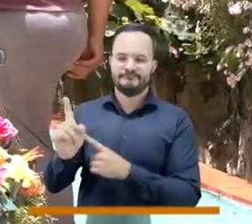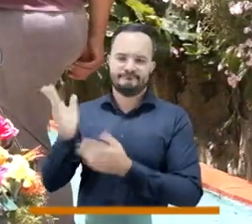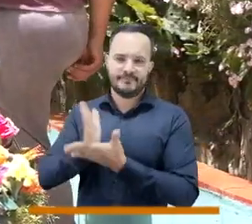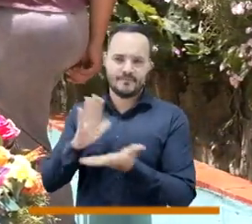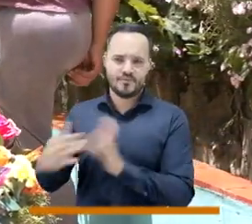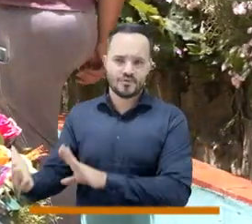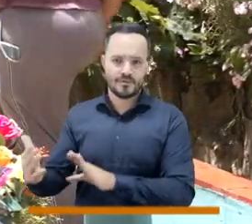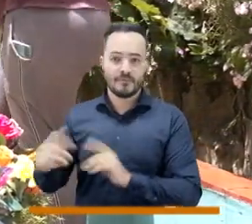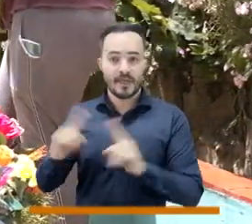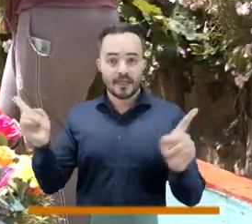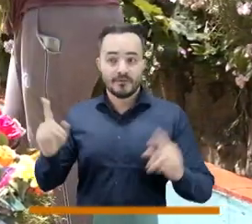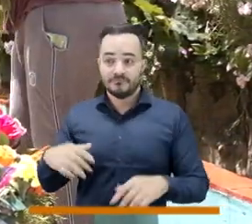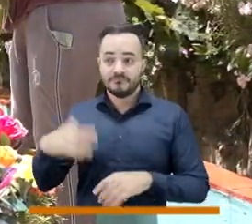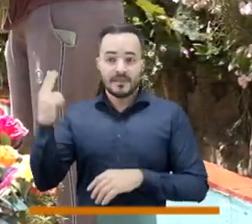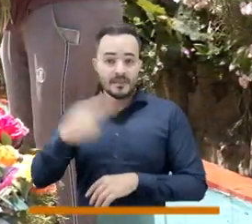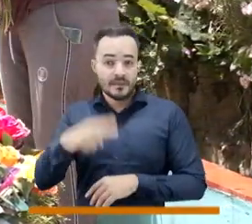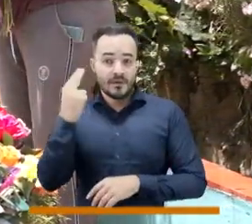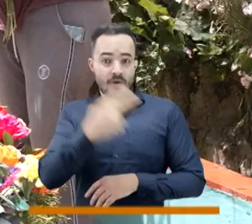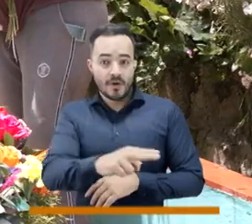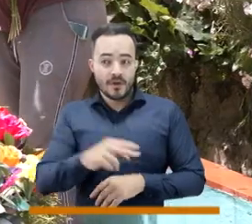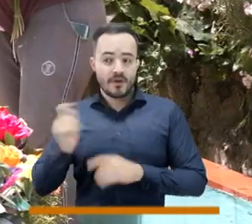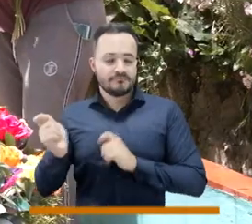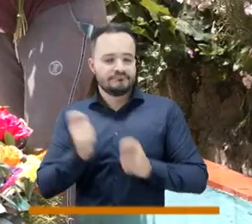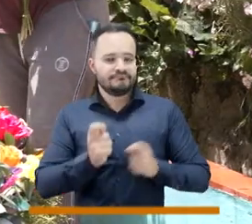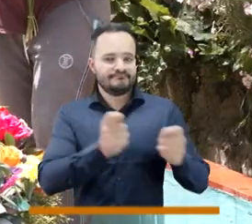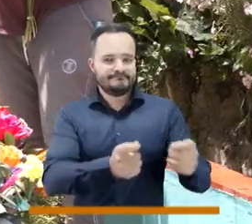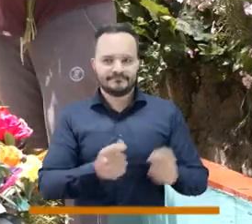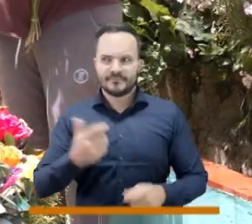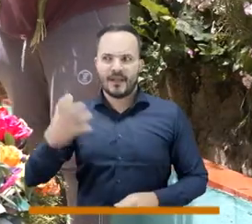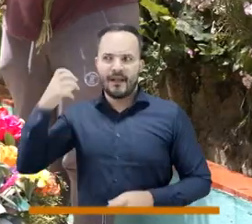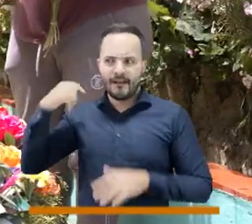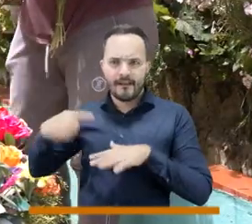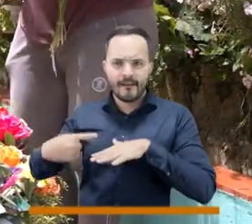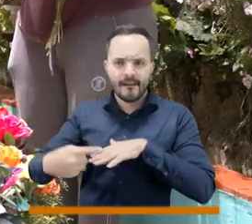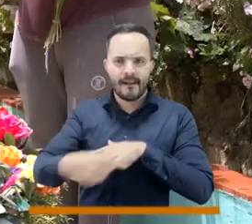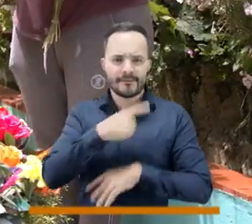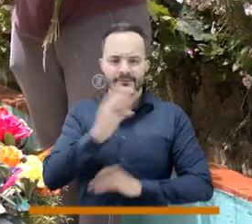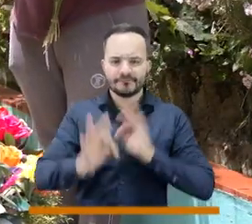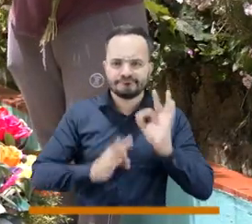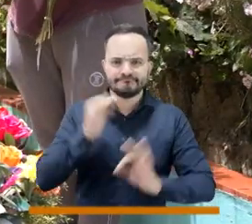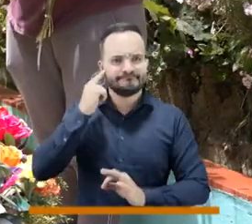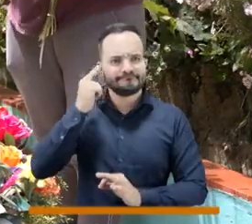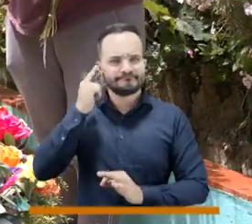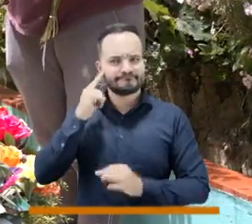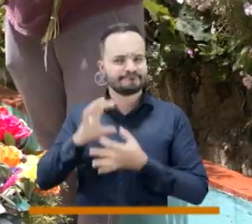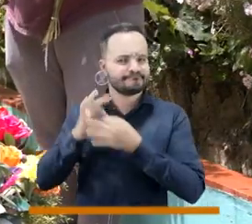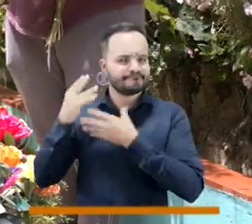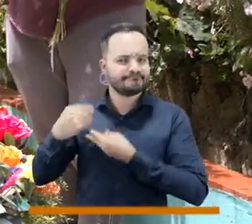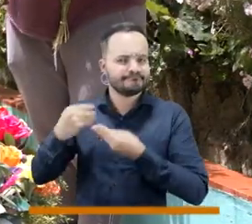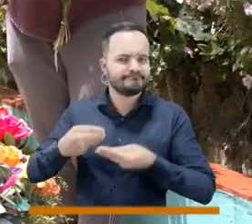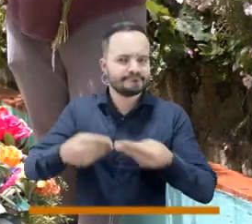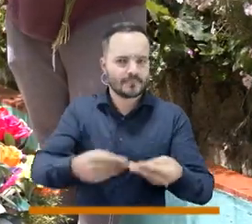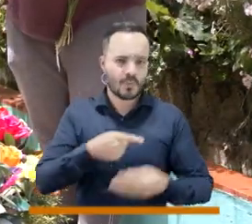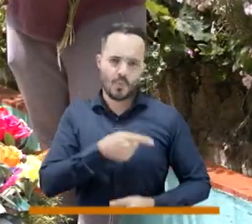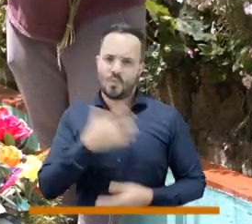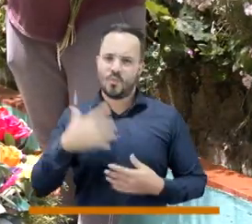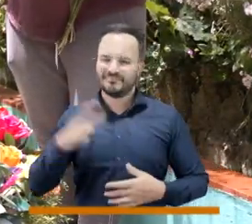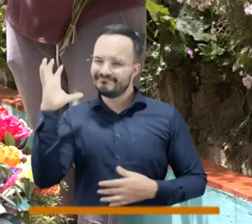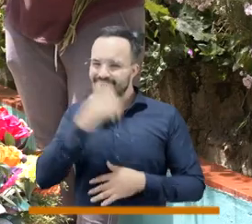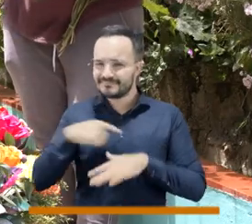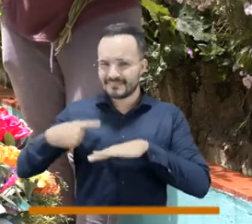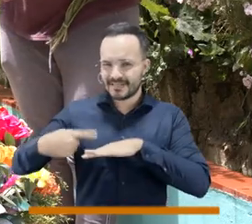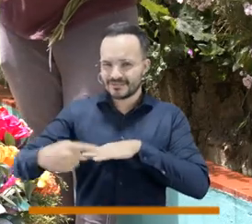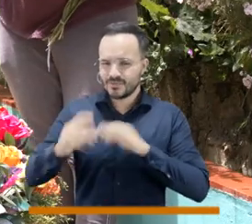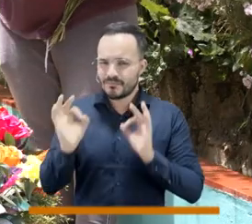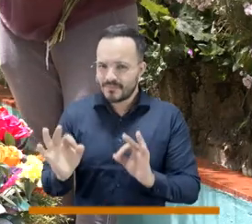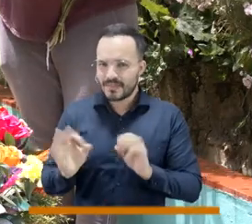nietos de Leopoldina que van a estar haciendo lo mismo, que están haciendo lo mismo. Así que no solo tradición,